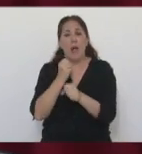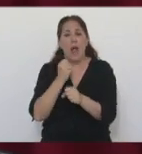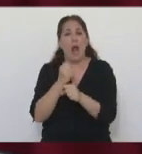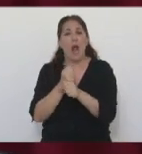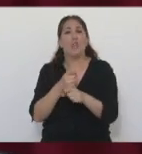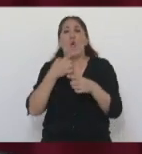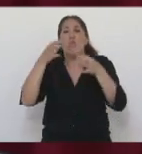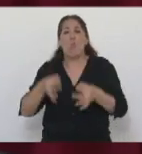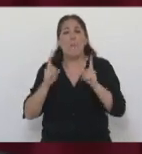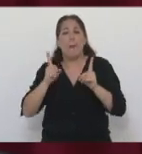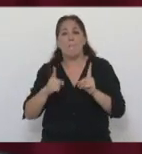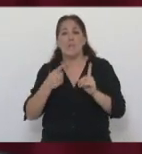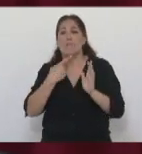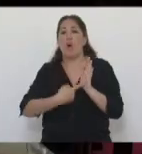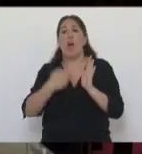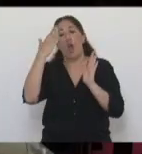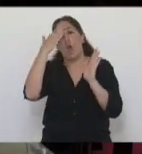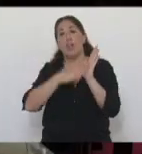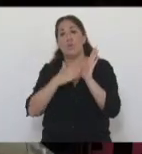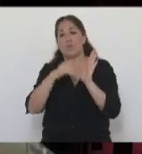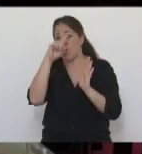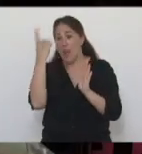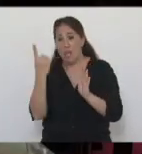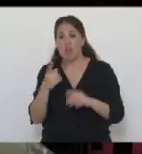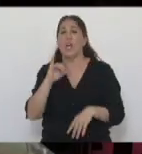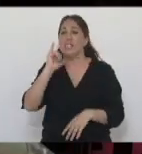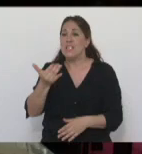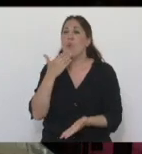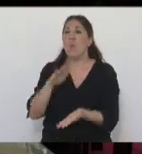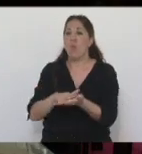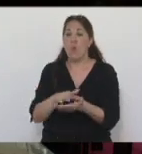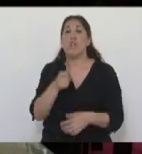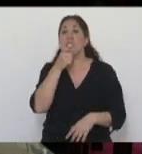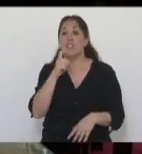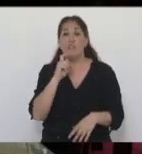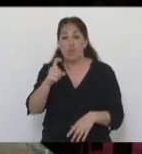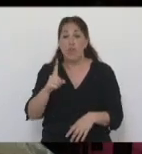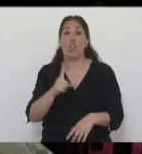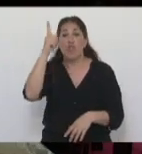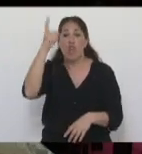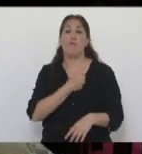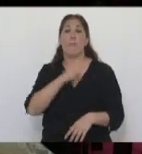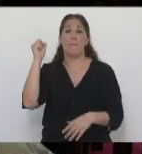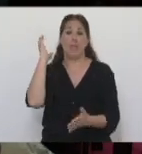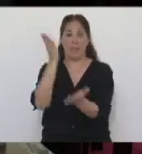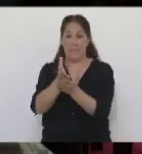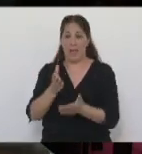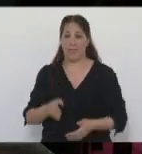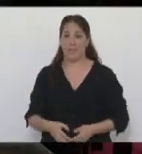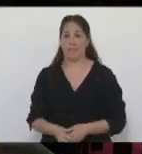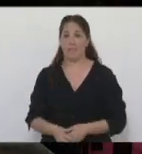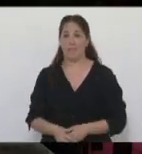conformidad con lo que prescribe la constitución nacional sí juro si así no lo hiciera que dios y la patria os lo demande